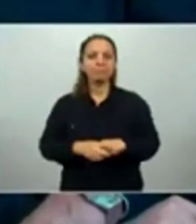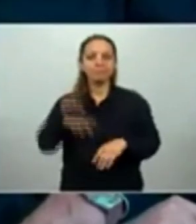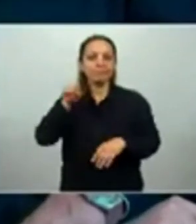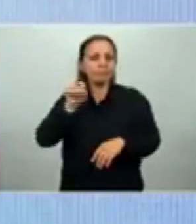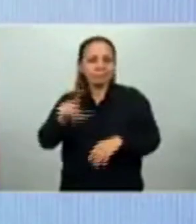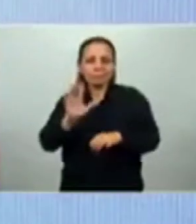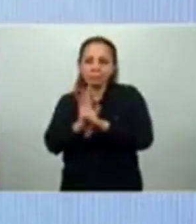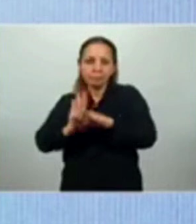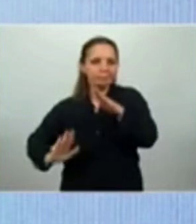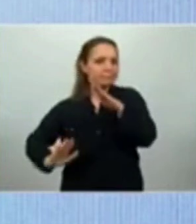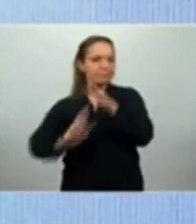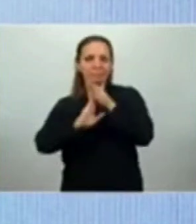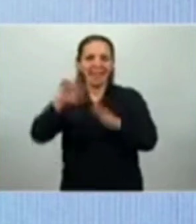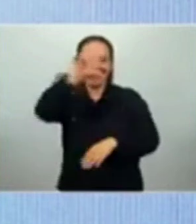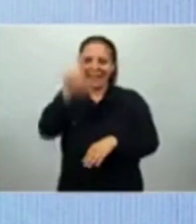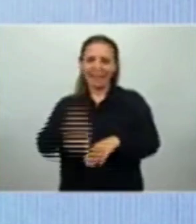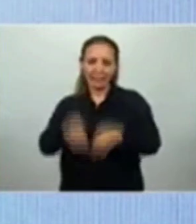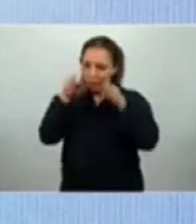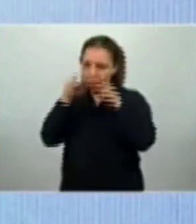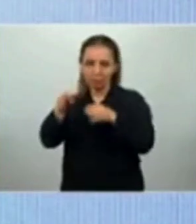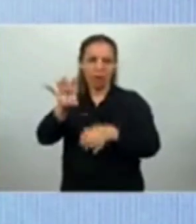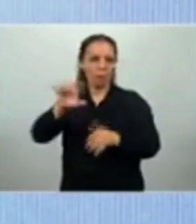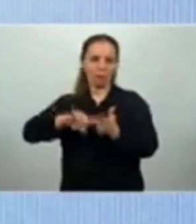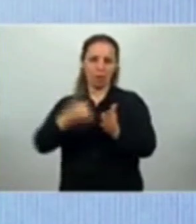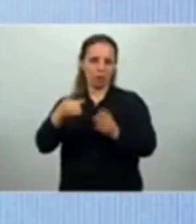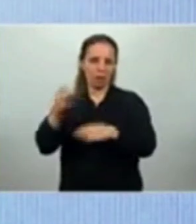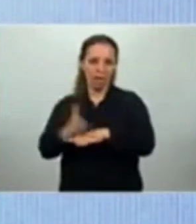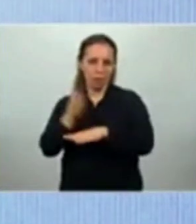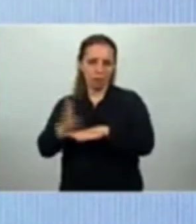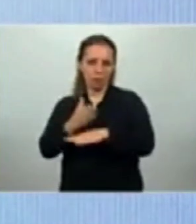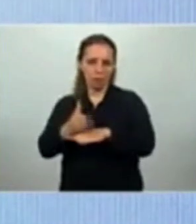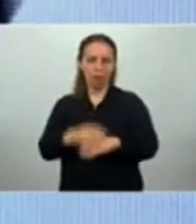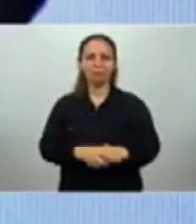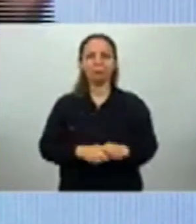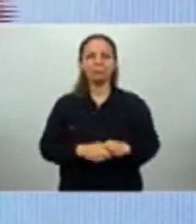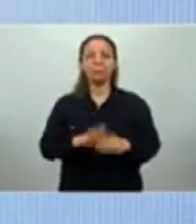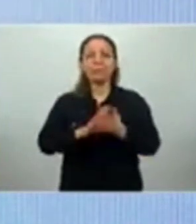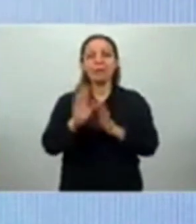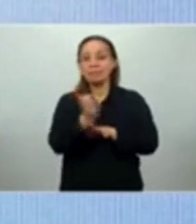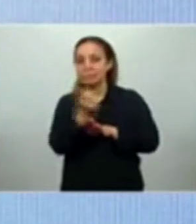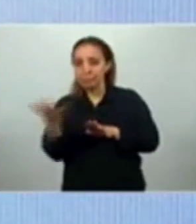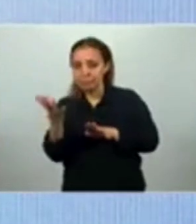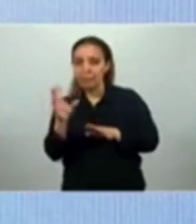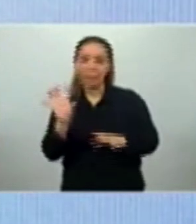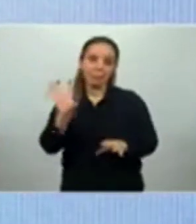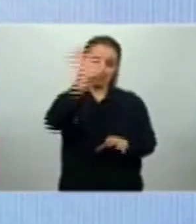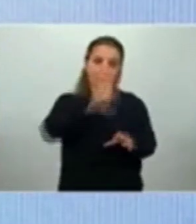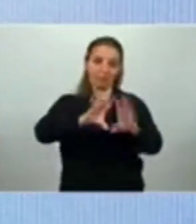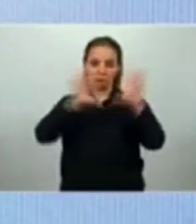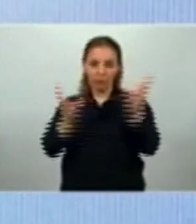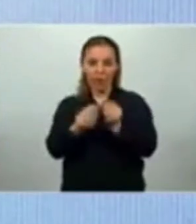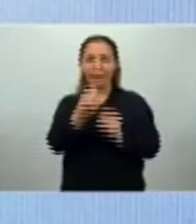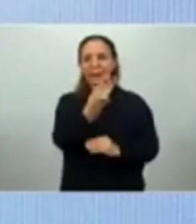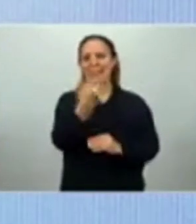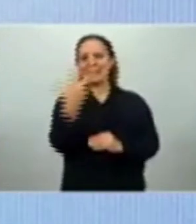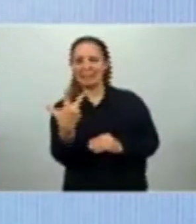corazón productivo de la Argentina, ¿no? Y la verdad que cuantitativamente somos 23 provincias, pero